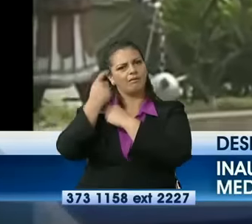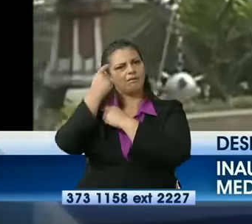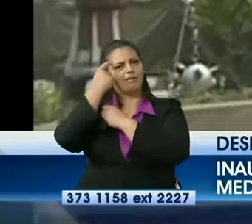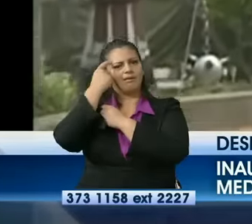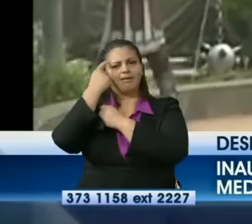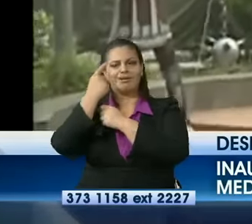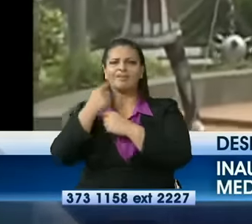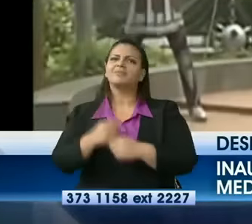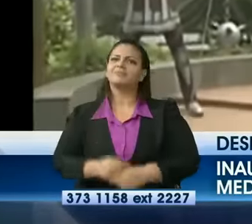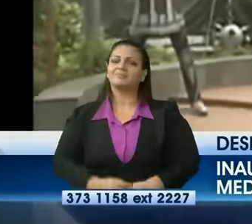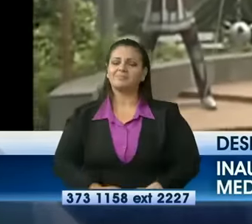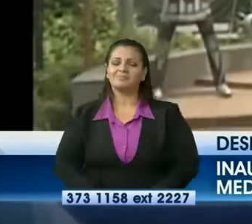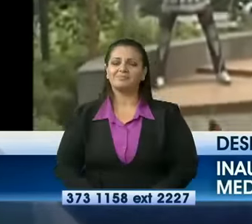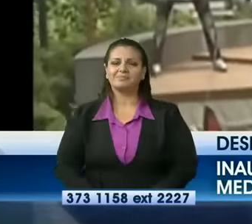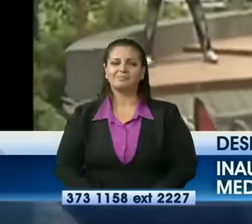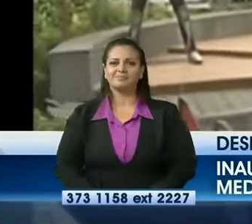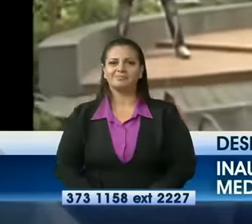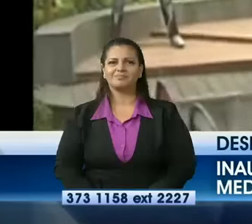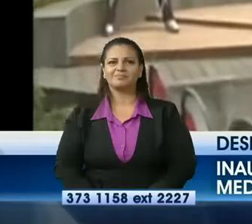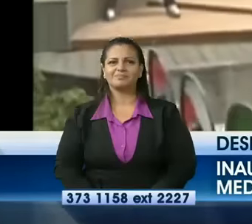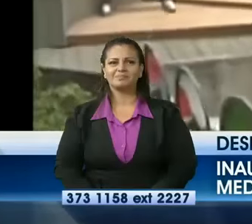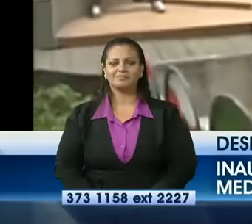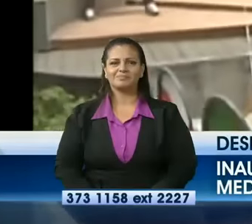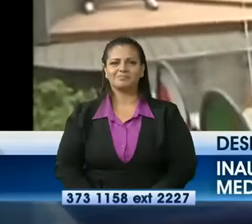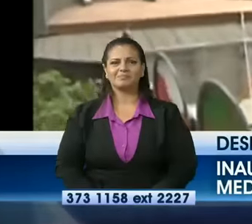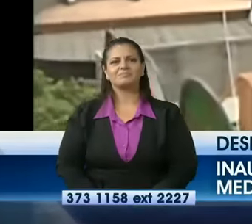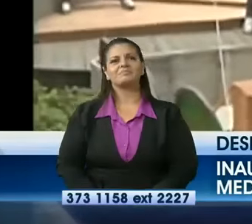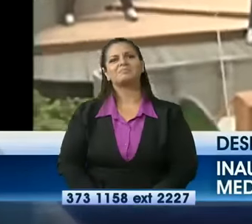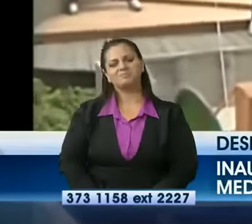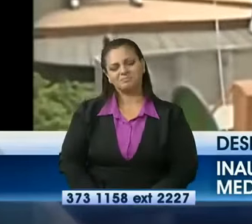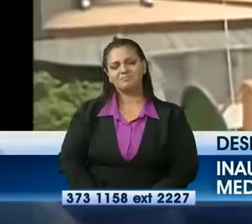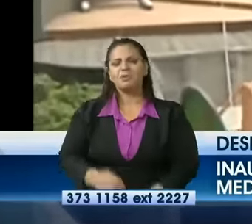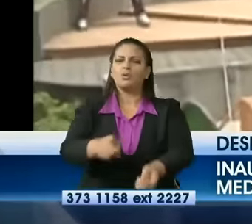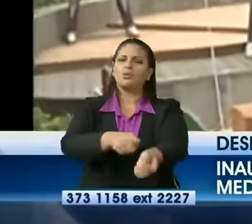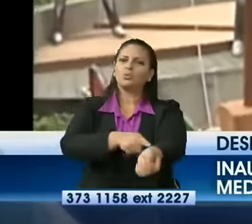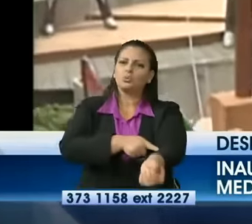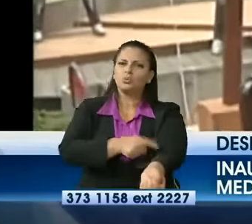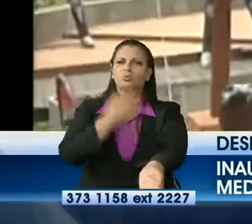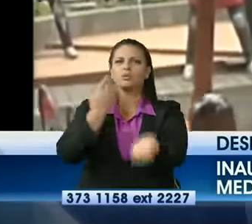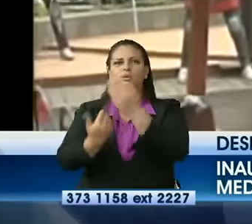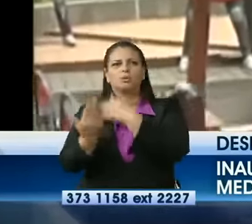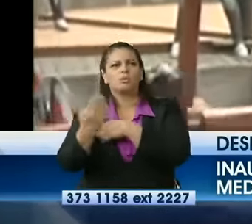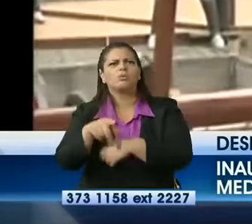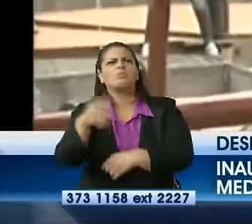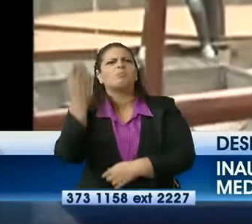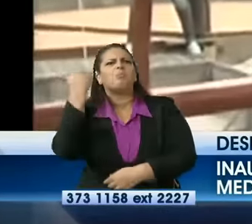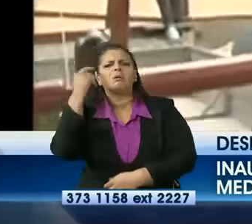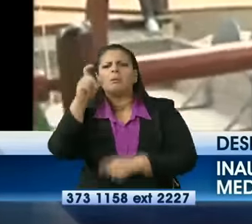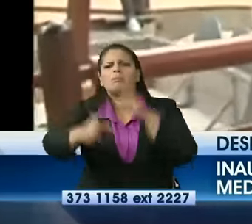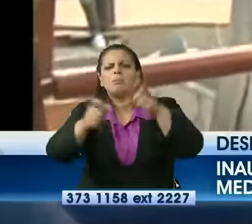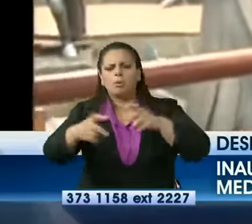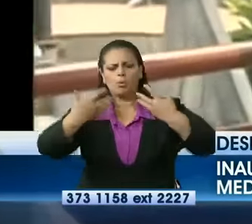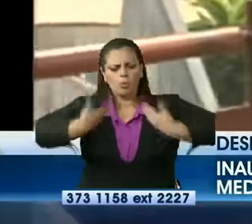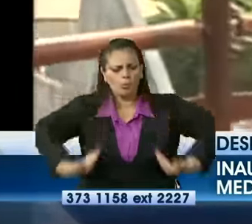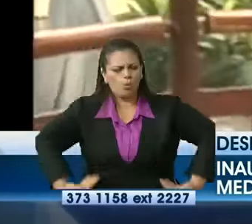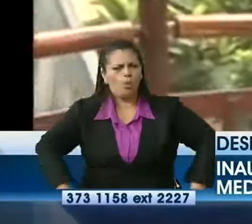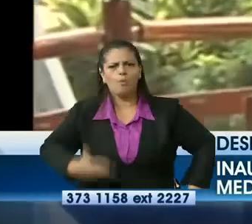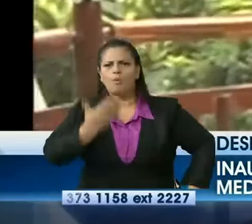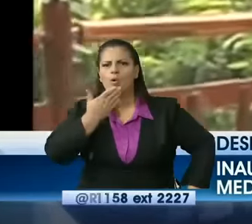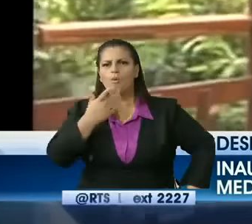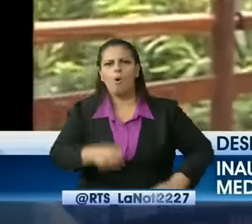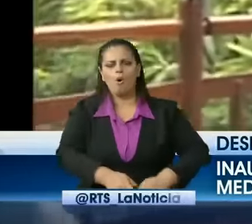se tejían en la época medieval. Así es, tienes costumbres, historias, tienes un poco de la vestimenta de la época, de las armaduras que